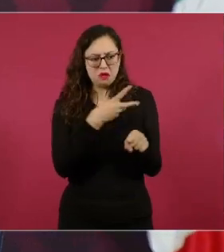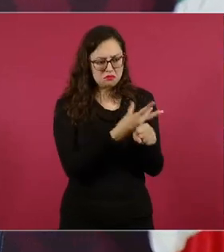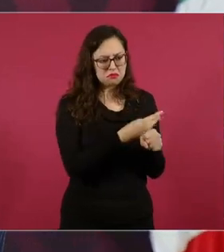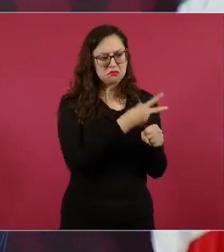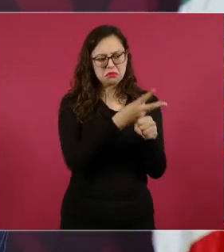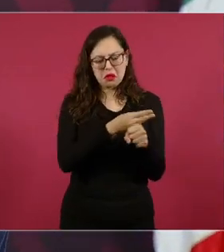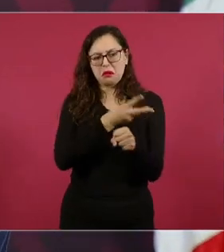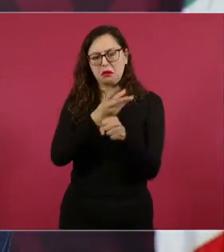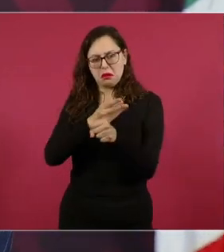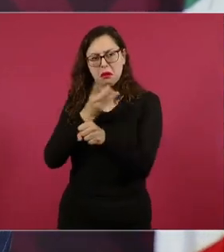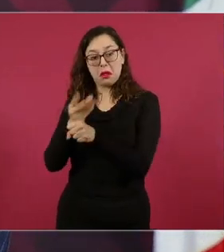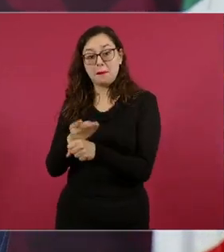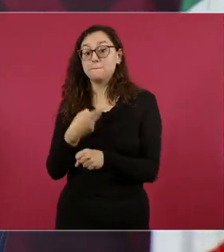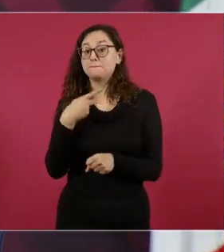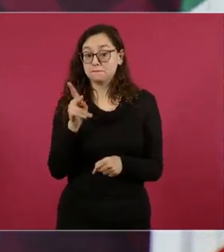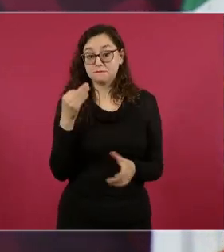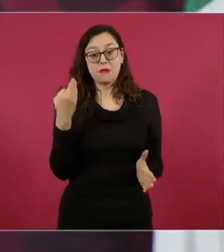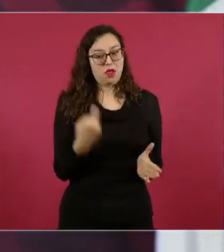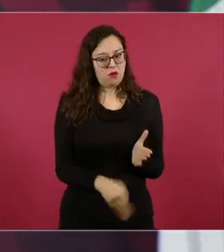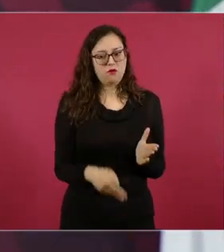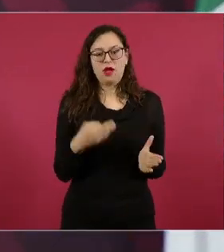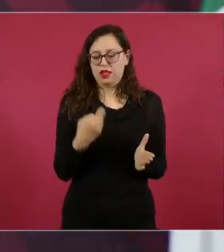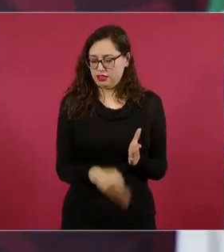Falta más. Falta